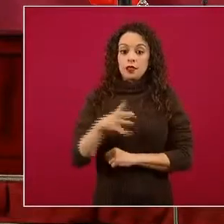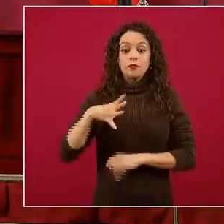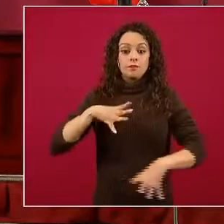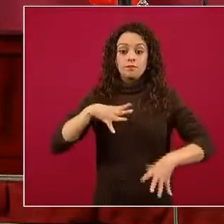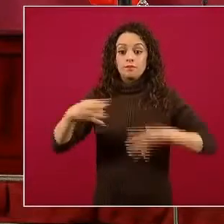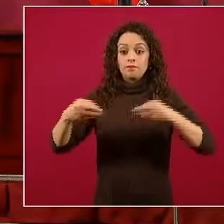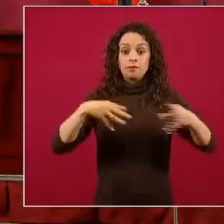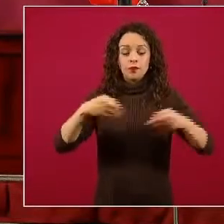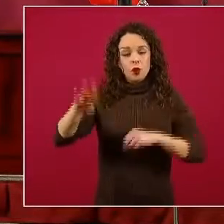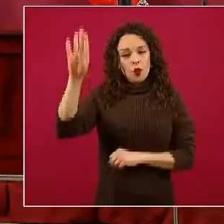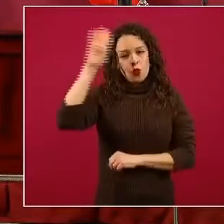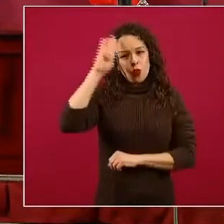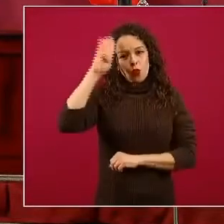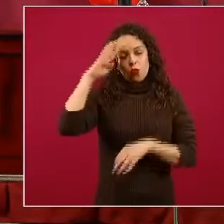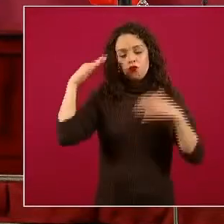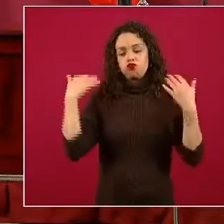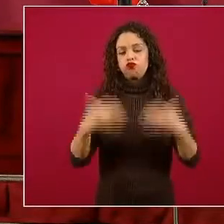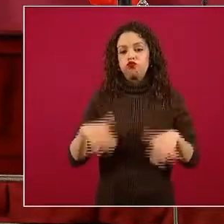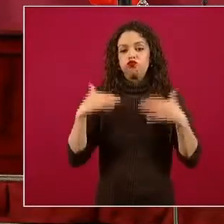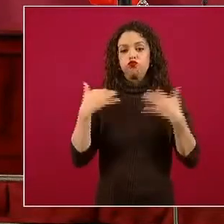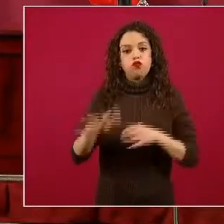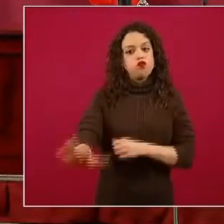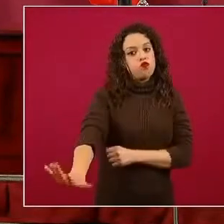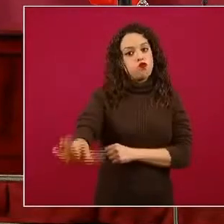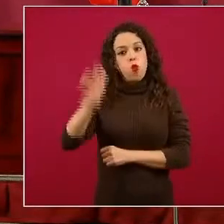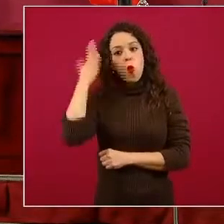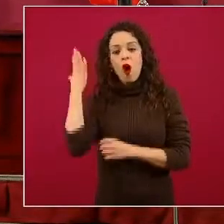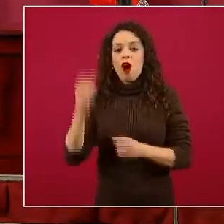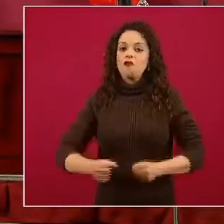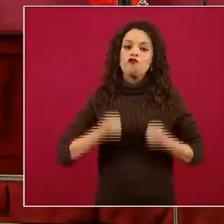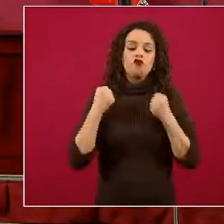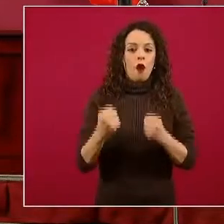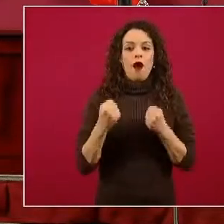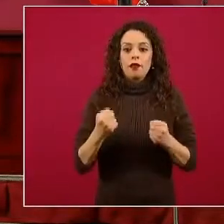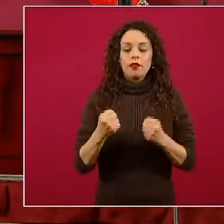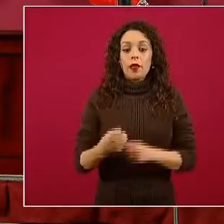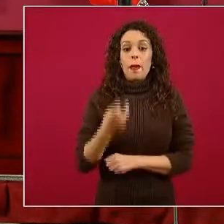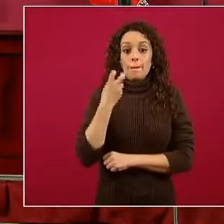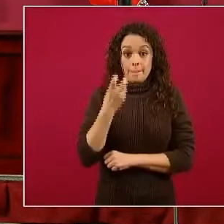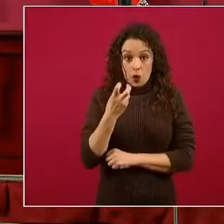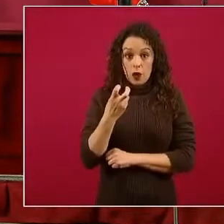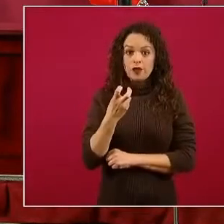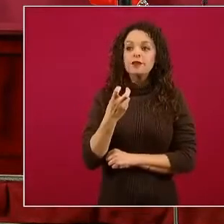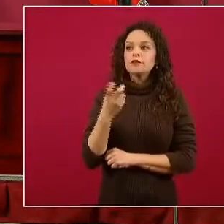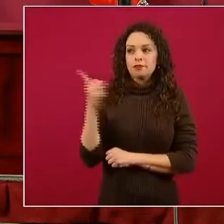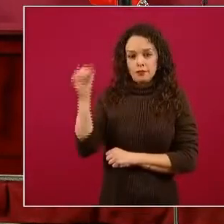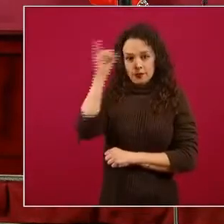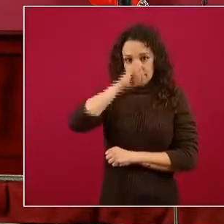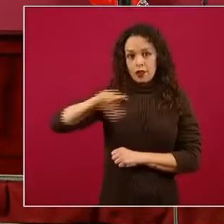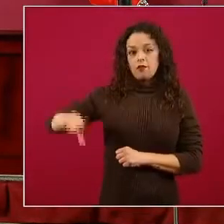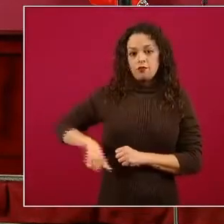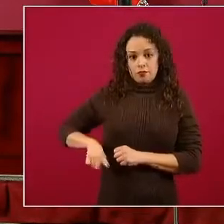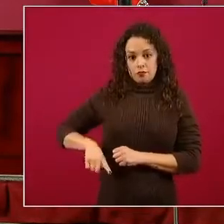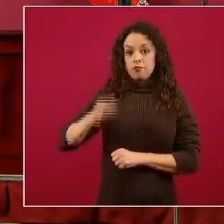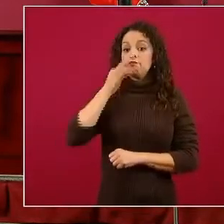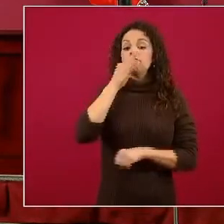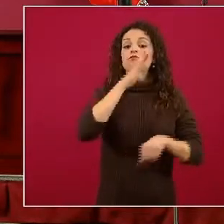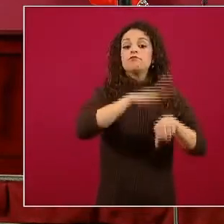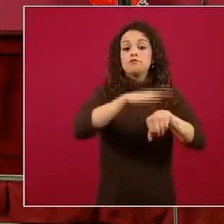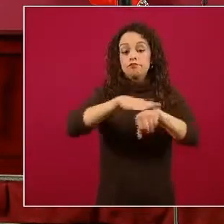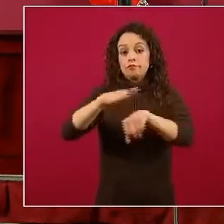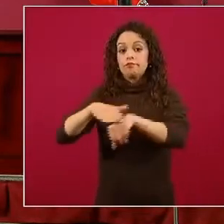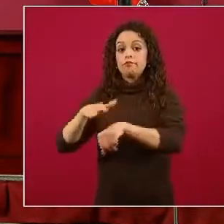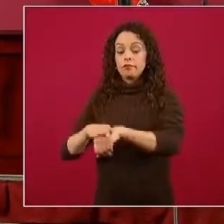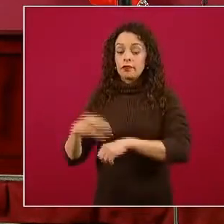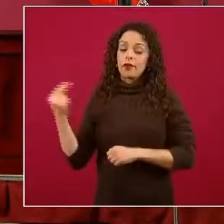en extremada aceleración. Por eso, el señalamiento de la jefa de gobierno ha sido: